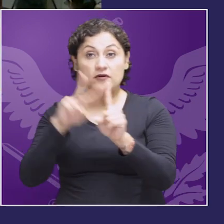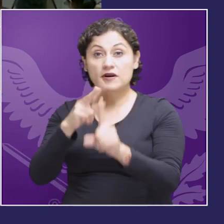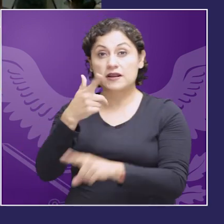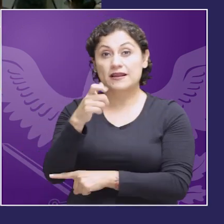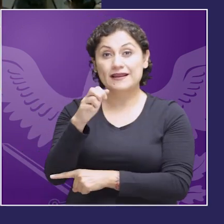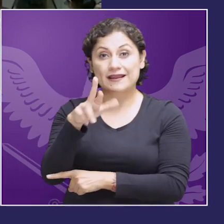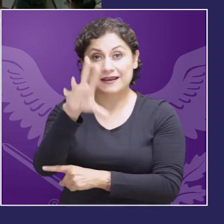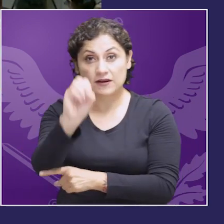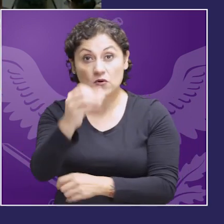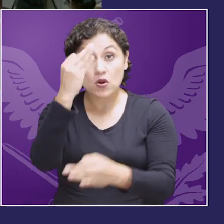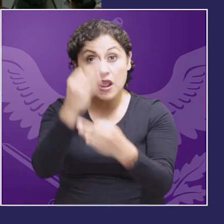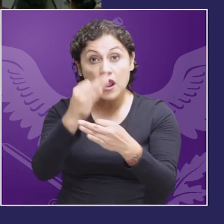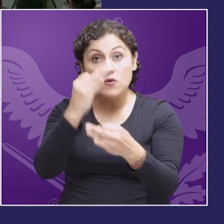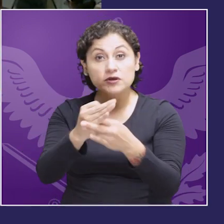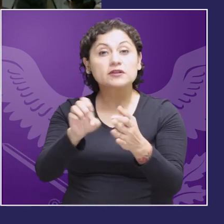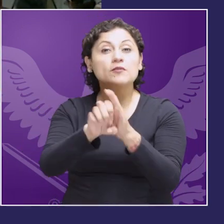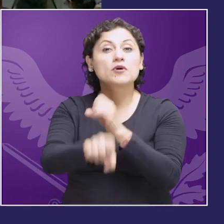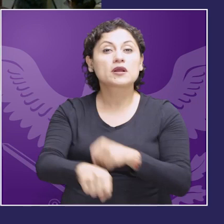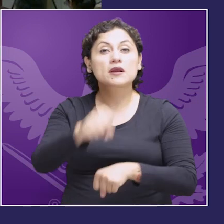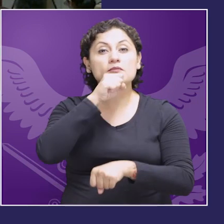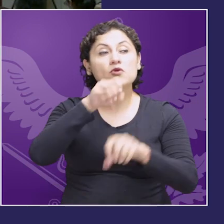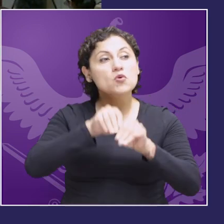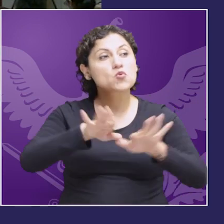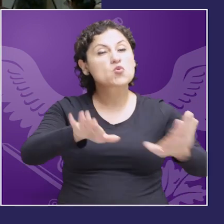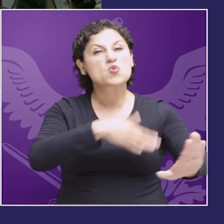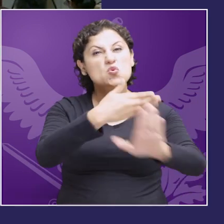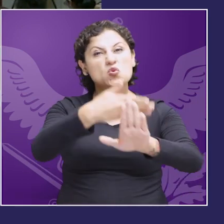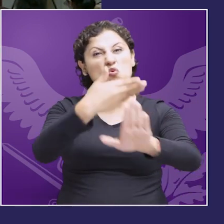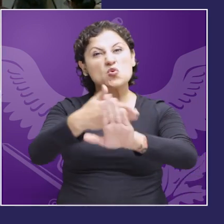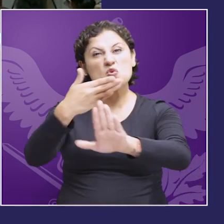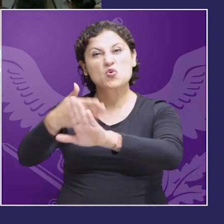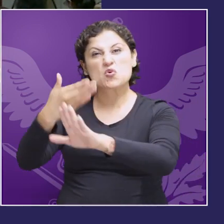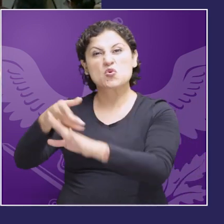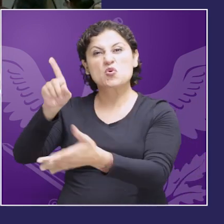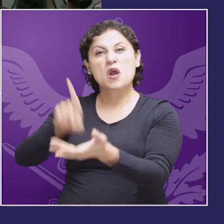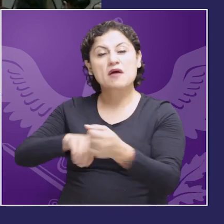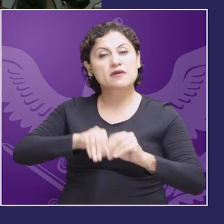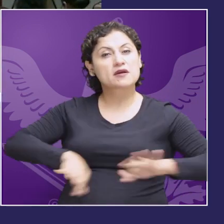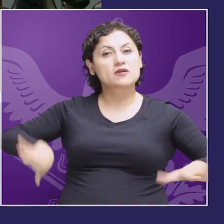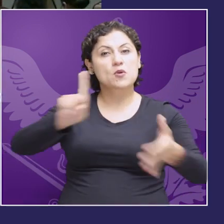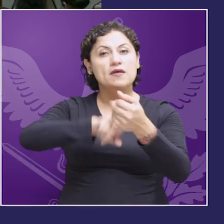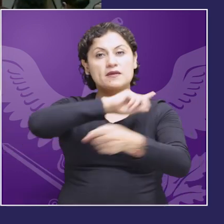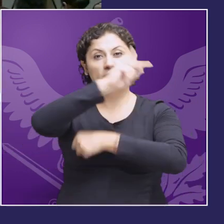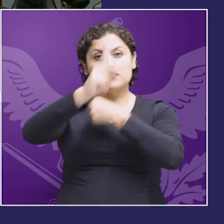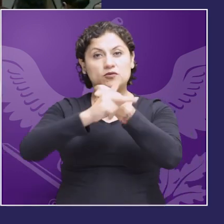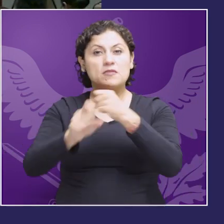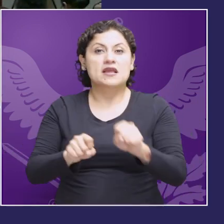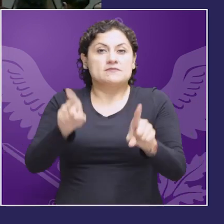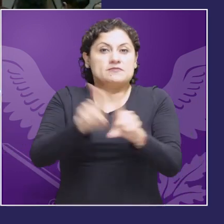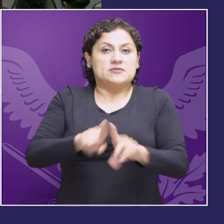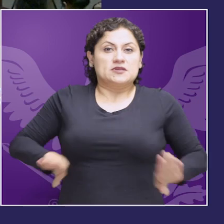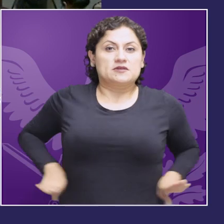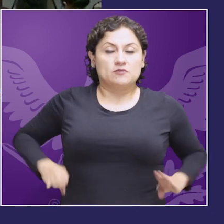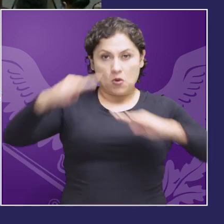enunciación de la norma no basta para que éste se aplique. Veamos por qué. Respecto al enfoque de género, no podemos invisibilizar en